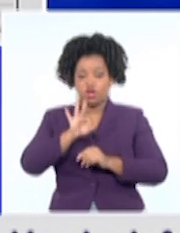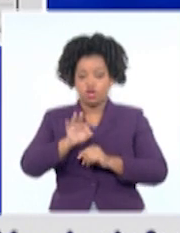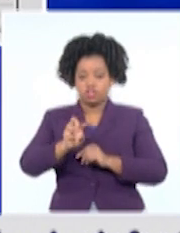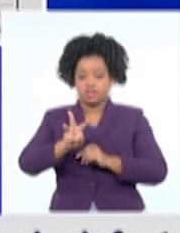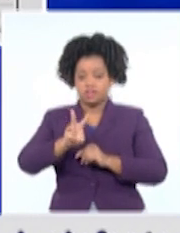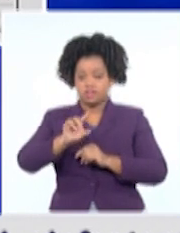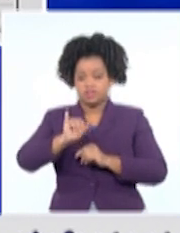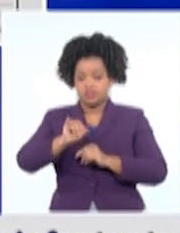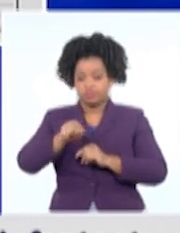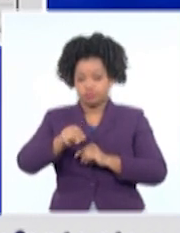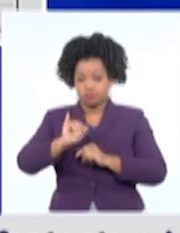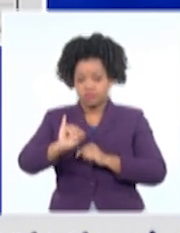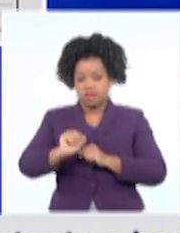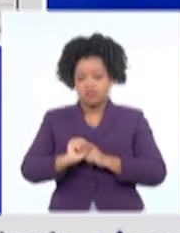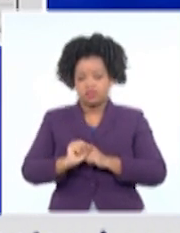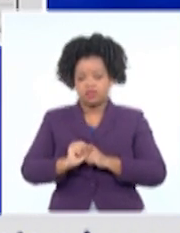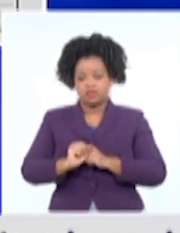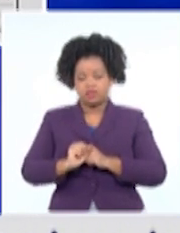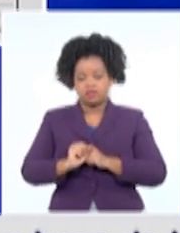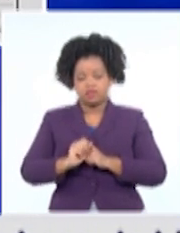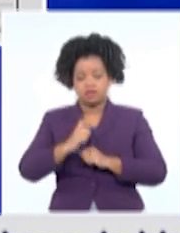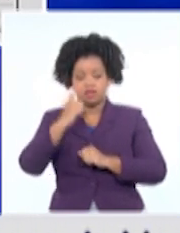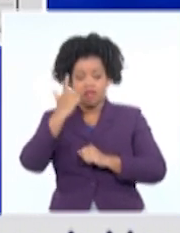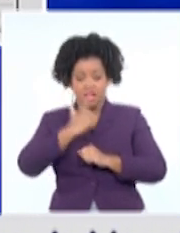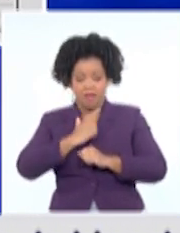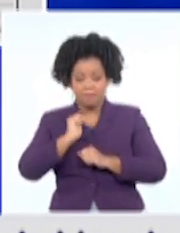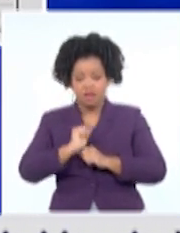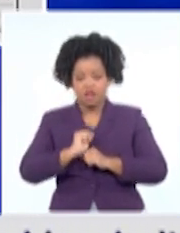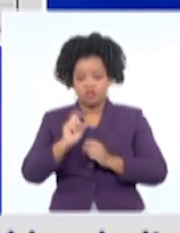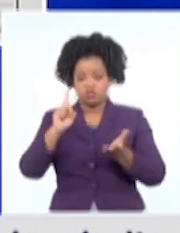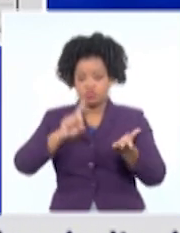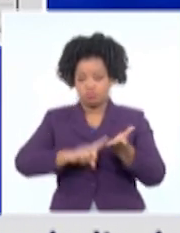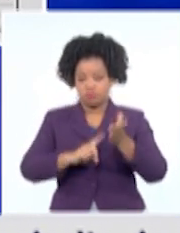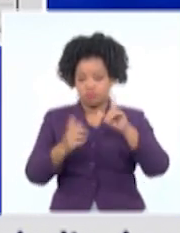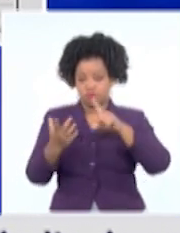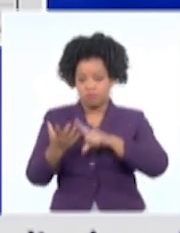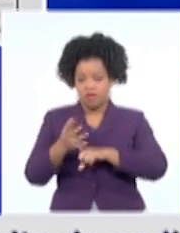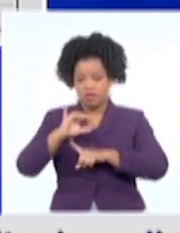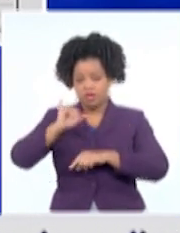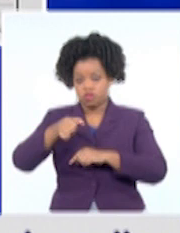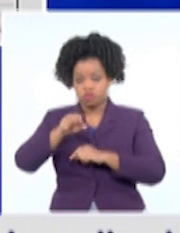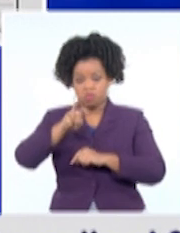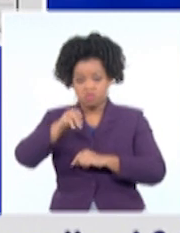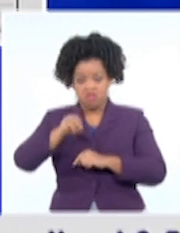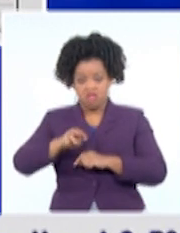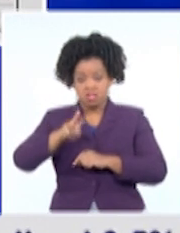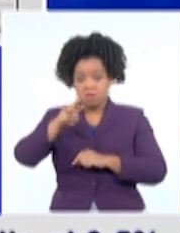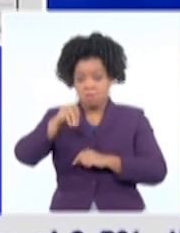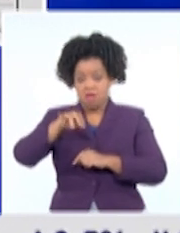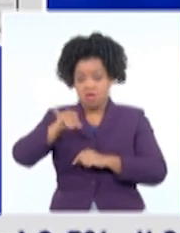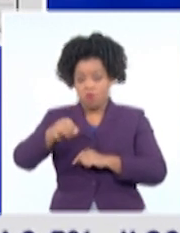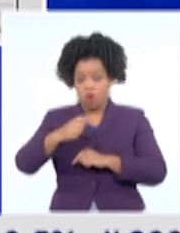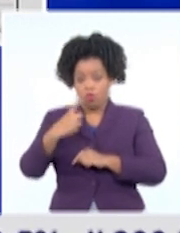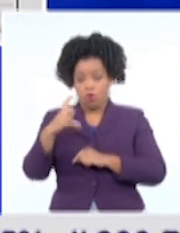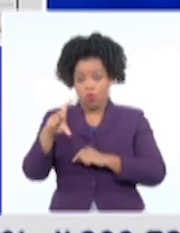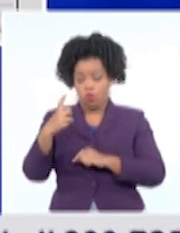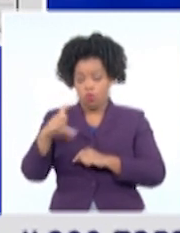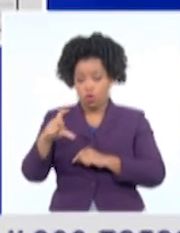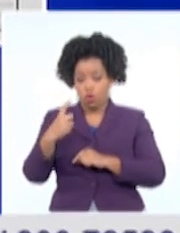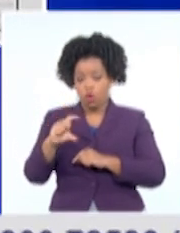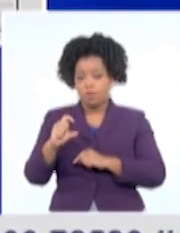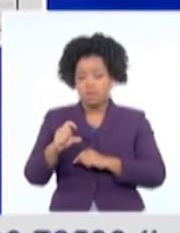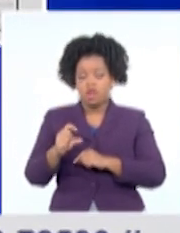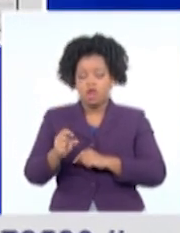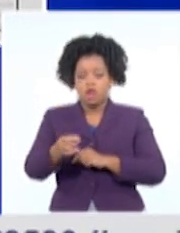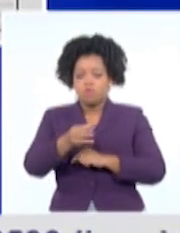1.836,6, Amancio Rodríguez, Puerto Padre, Jesús Meléndez, Majibacoa, Colombia, los municipios